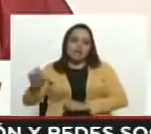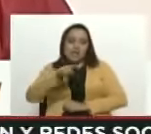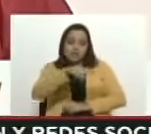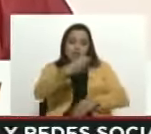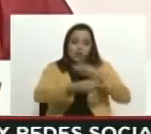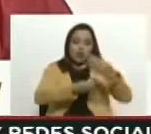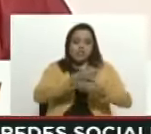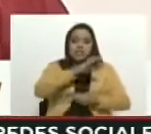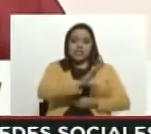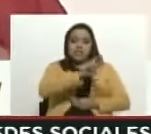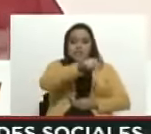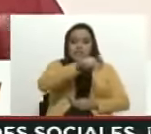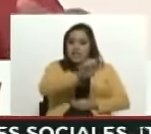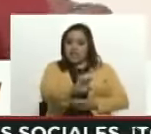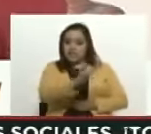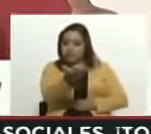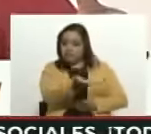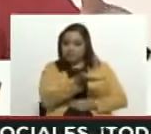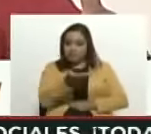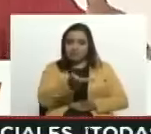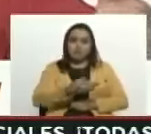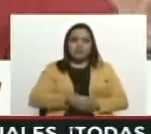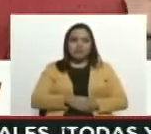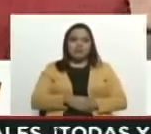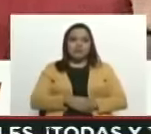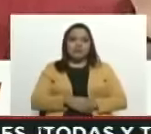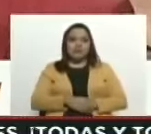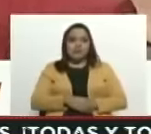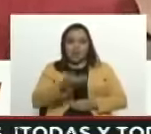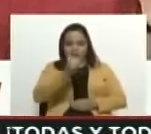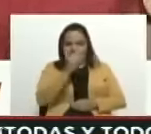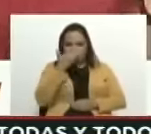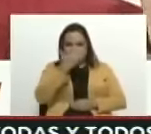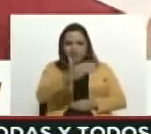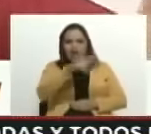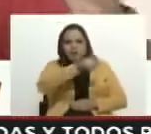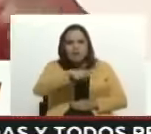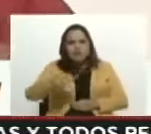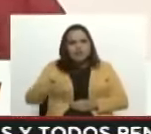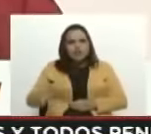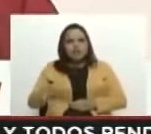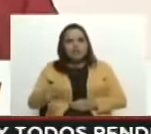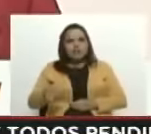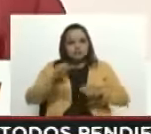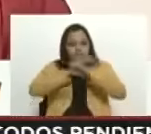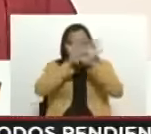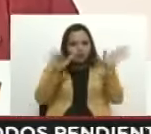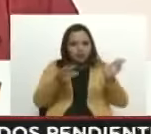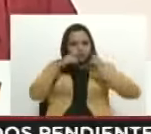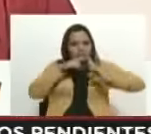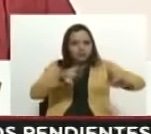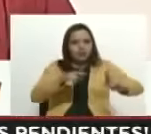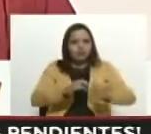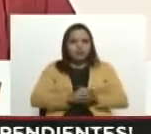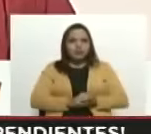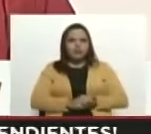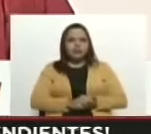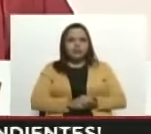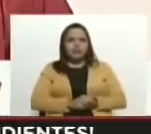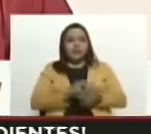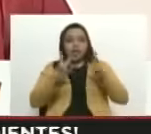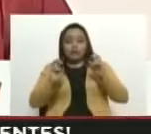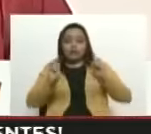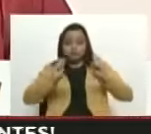señor Casal ni Súmate, sino que esto va a estar al frente personas, un cuerpo colegiado recién nombrado.